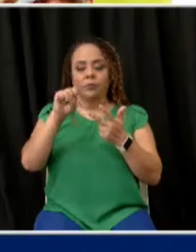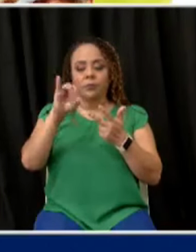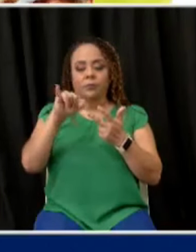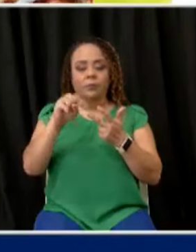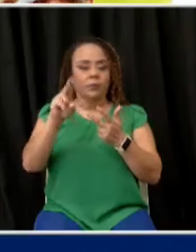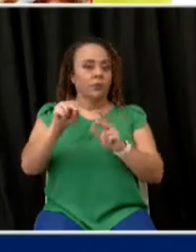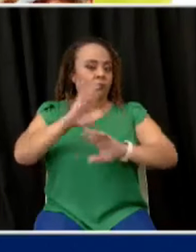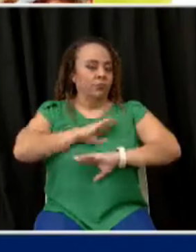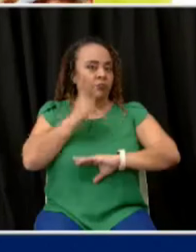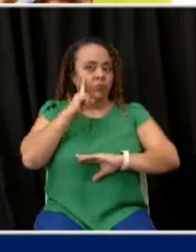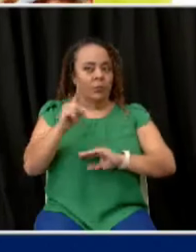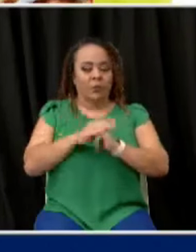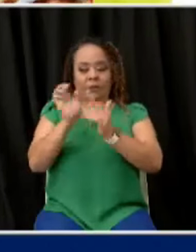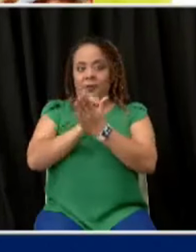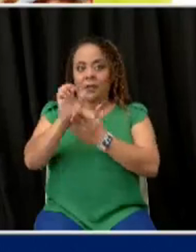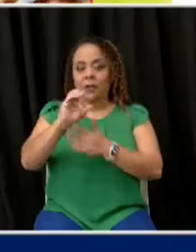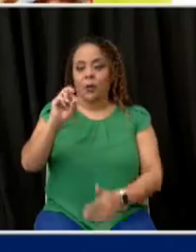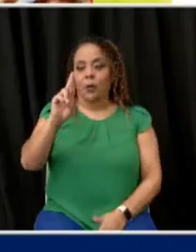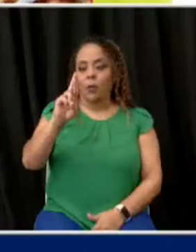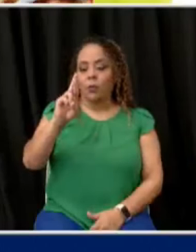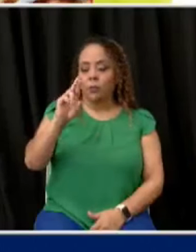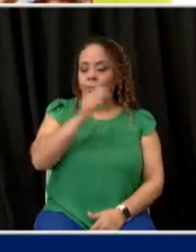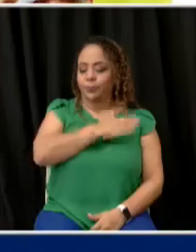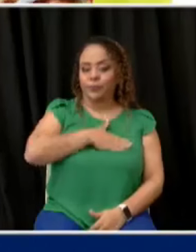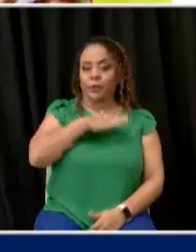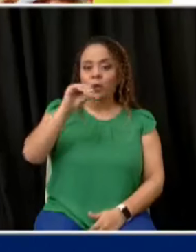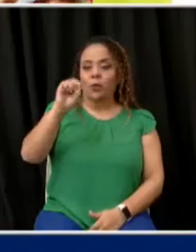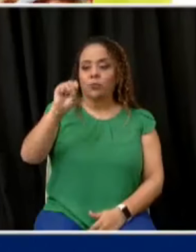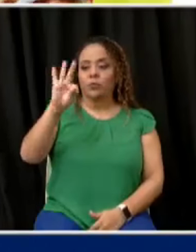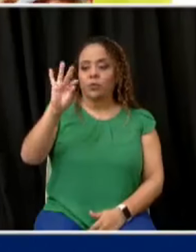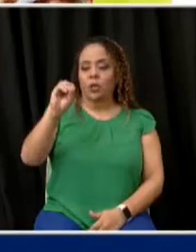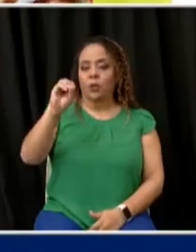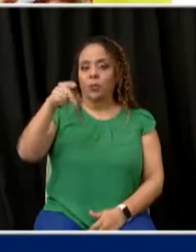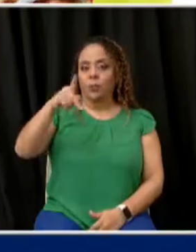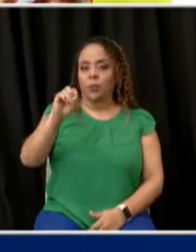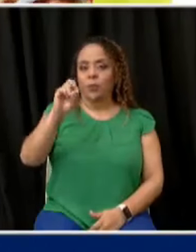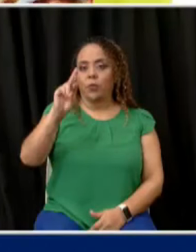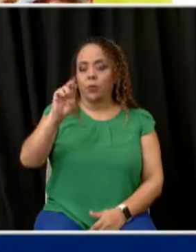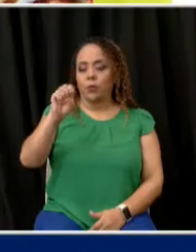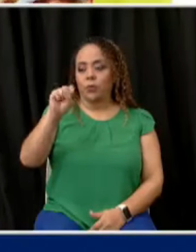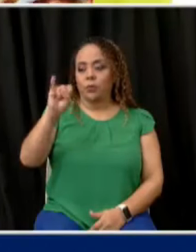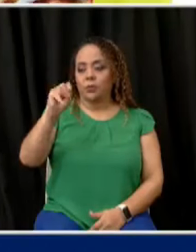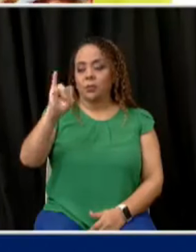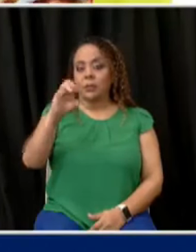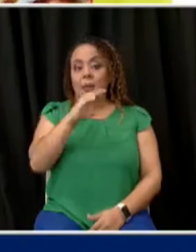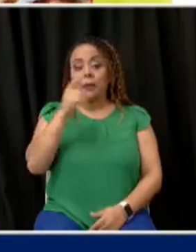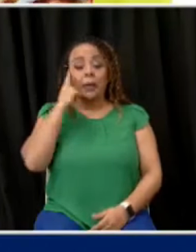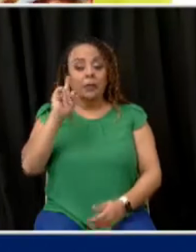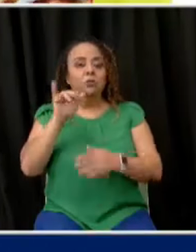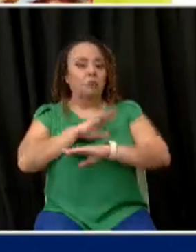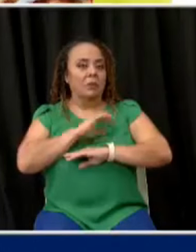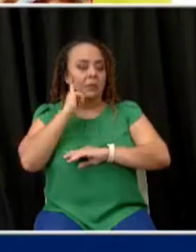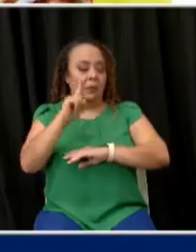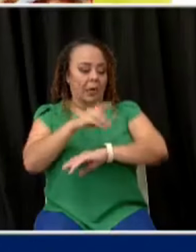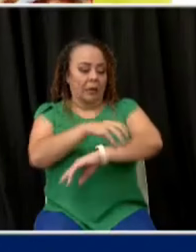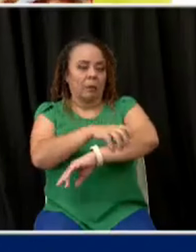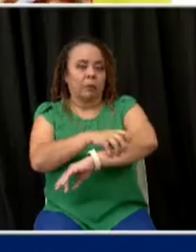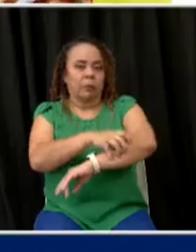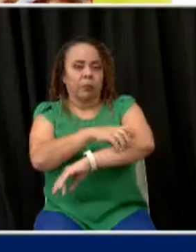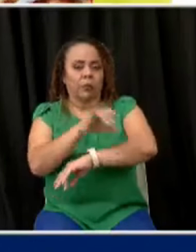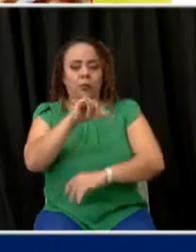osteoporosis tampoco, ¿va? Si perdes calcio, pero sí son suficientes como para que el músculo se resienta, y la contracción muscular, que depende de electrolitos como